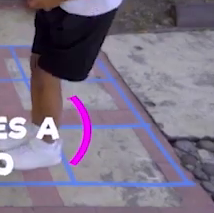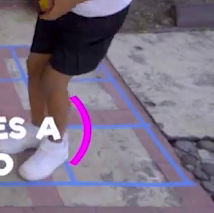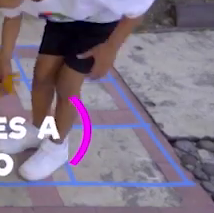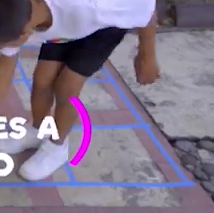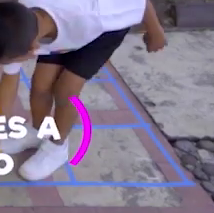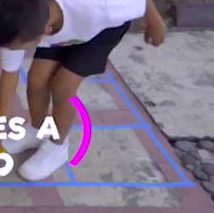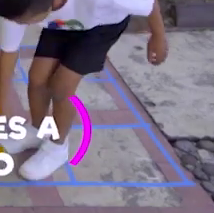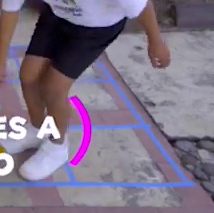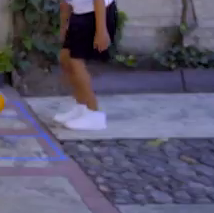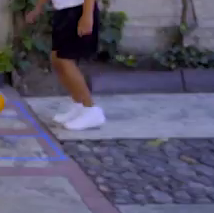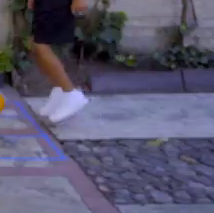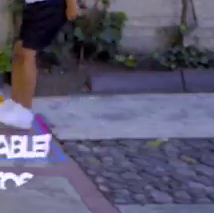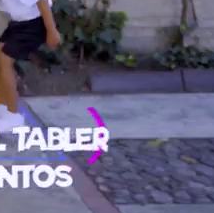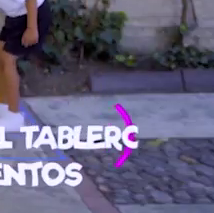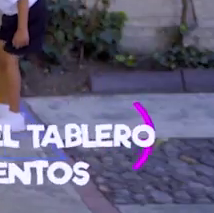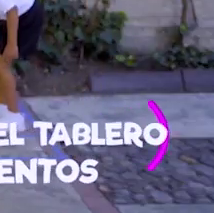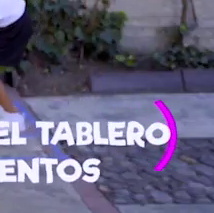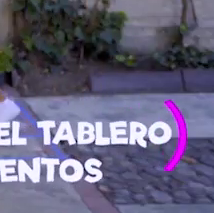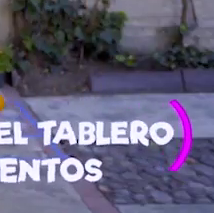¡Gracias!